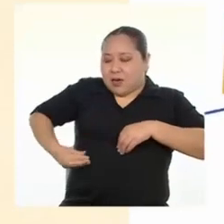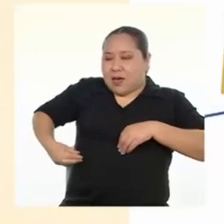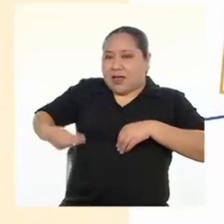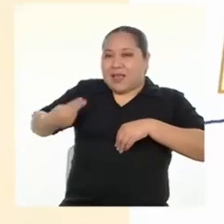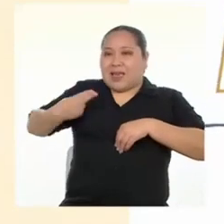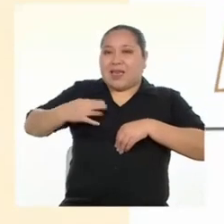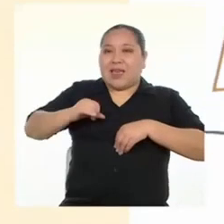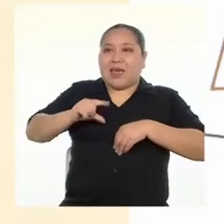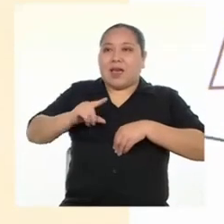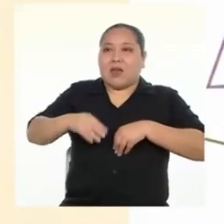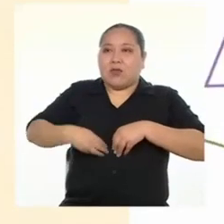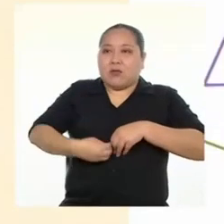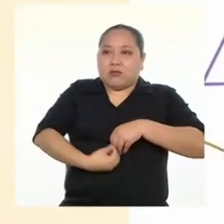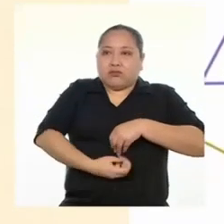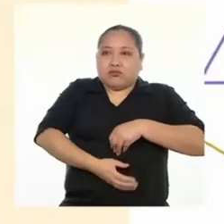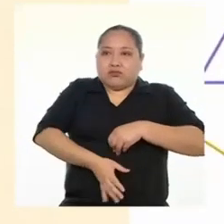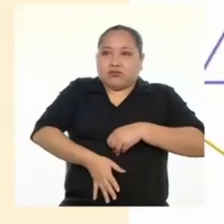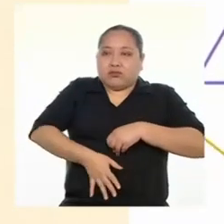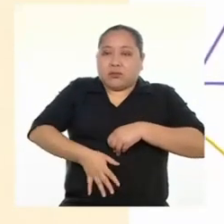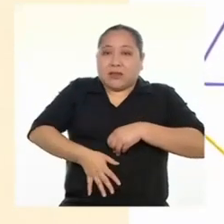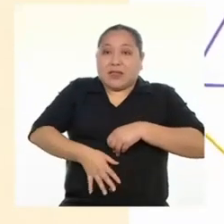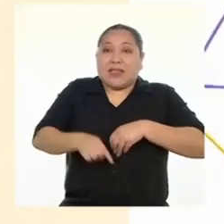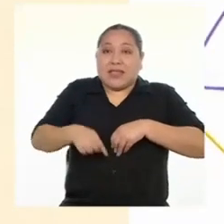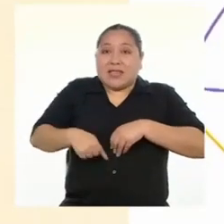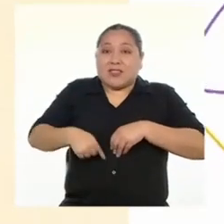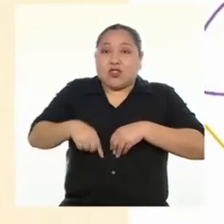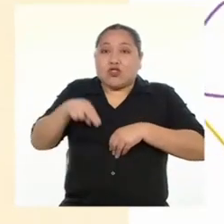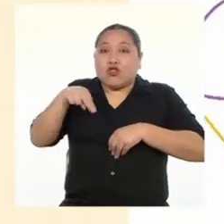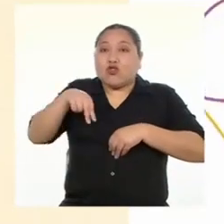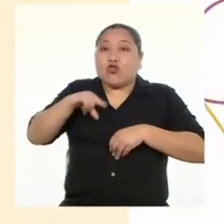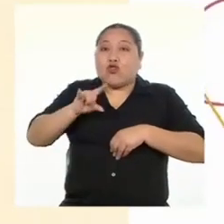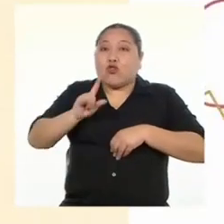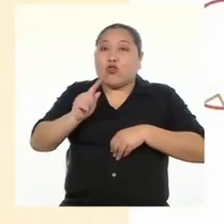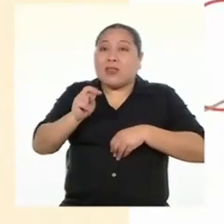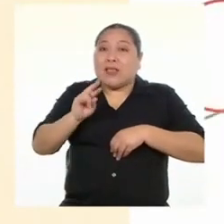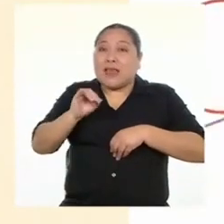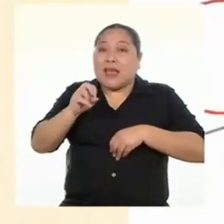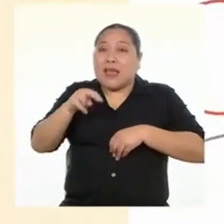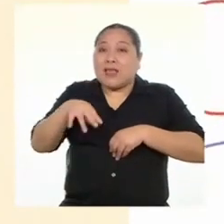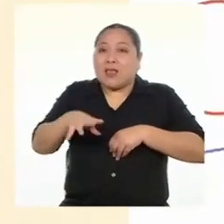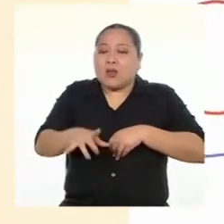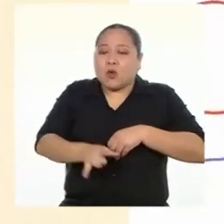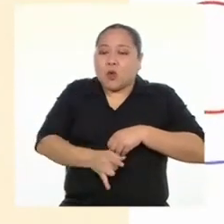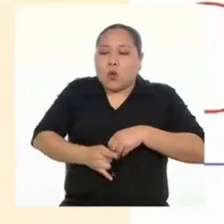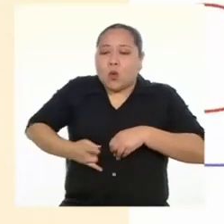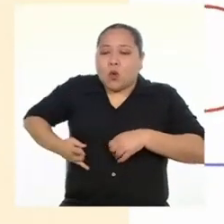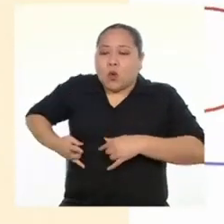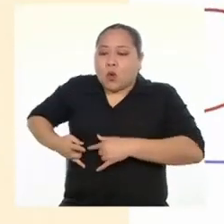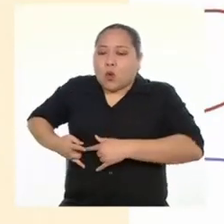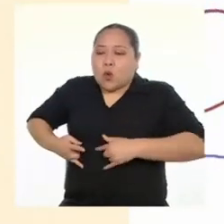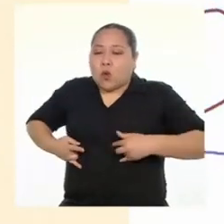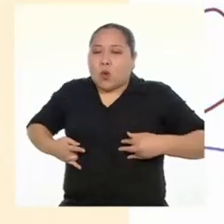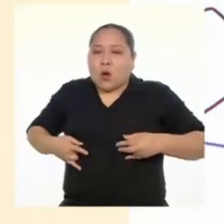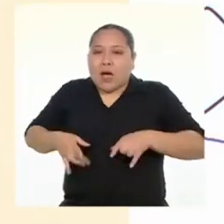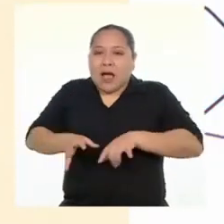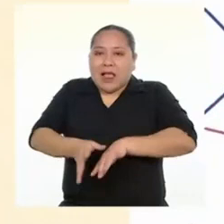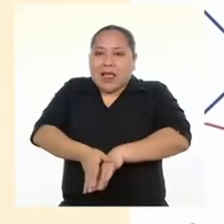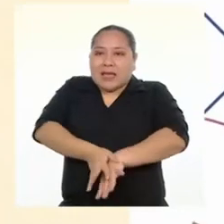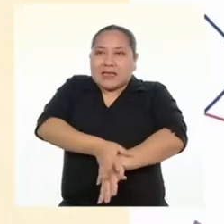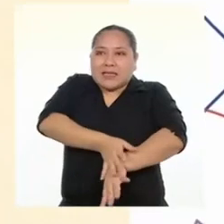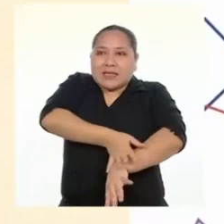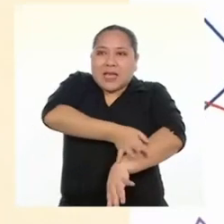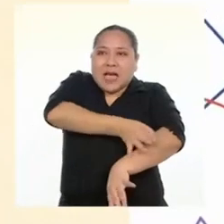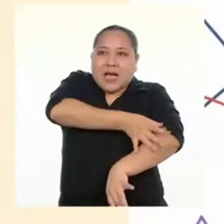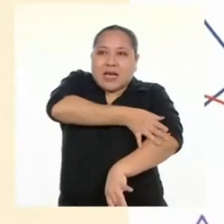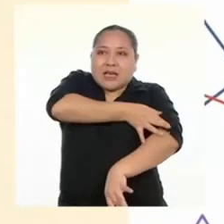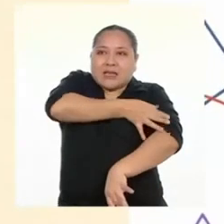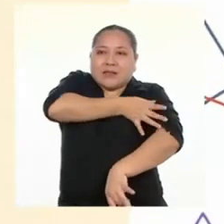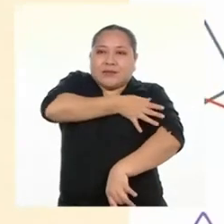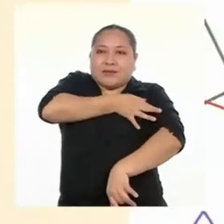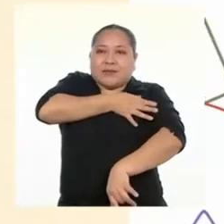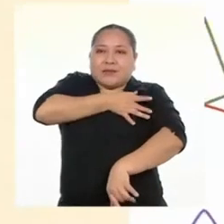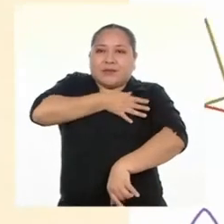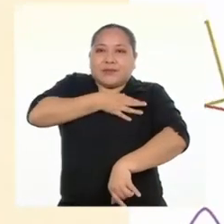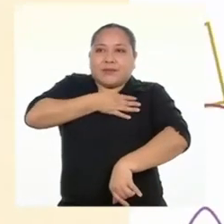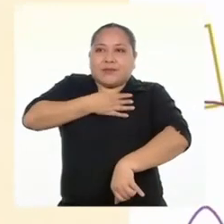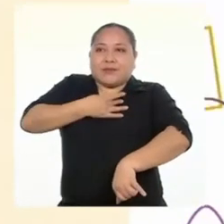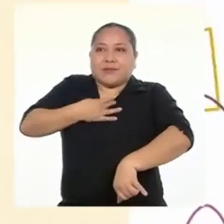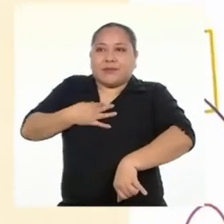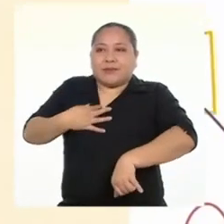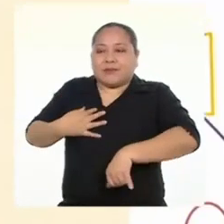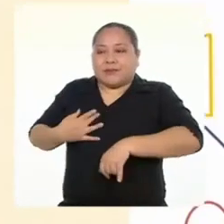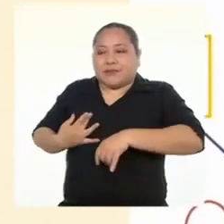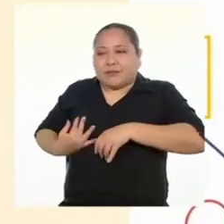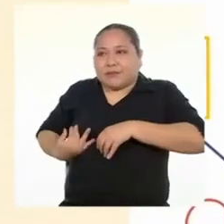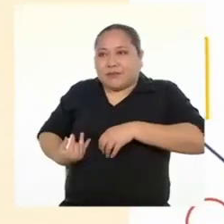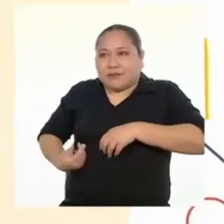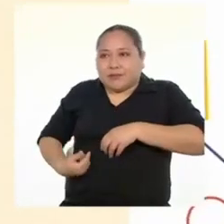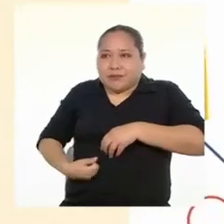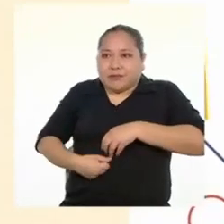paso de los nutrientes a la sangre a través de los tejidos que tenemos en el intestino delgado. Y finalmente tenemos a la